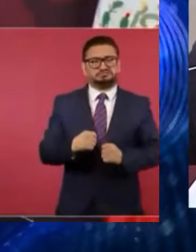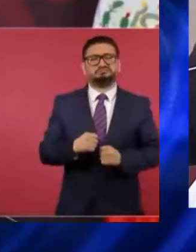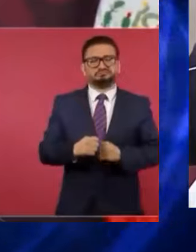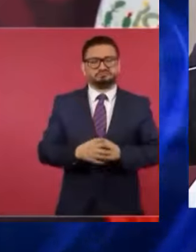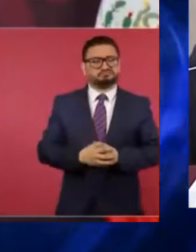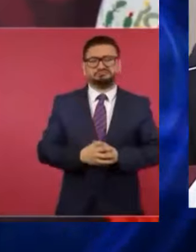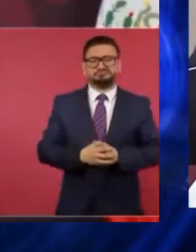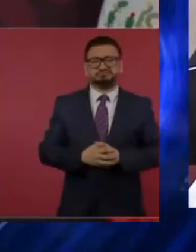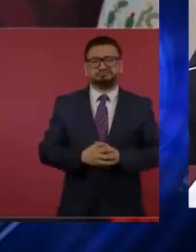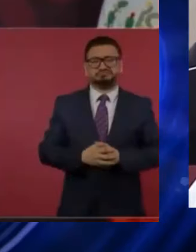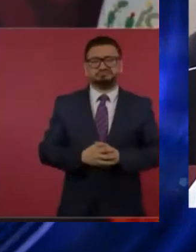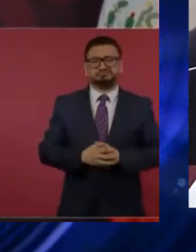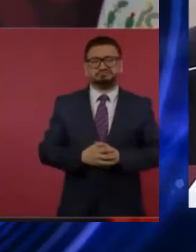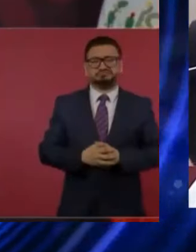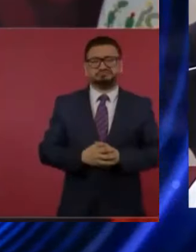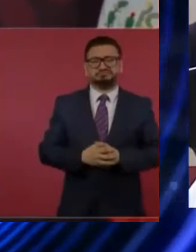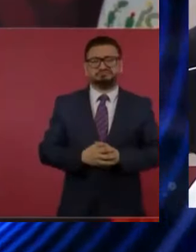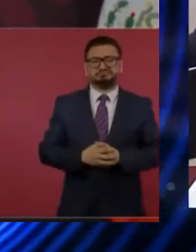no ha sido así.